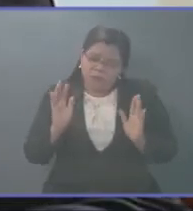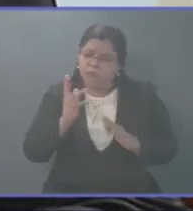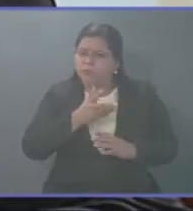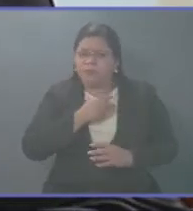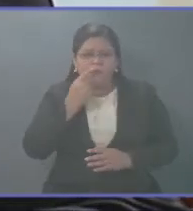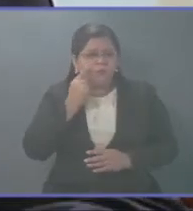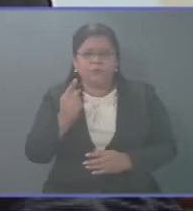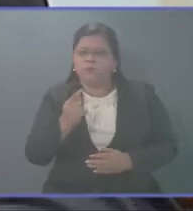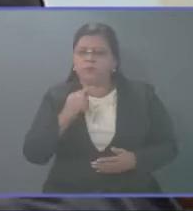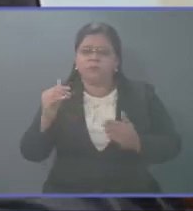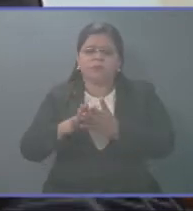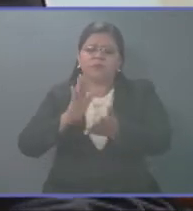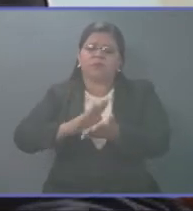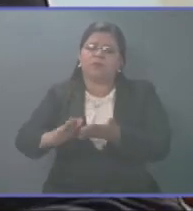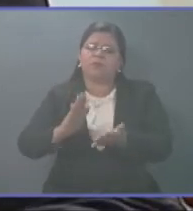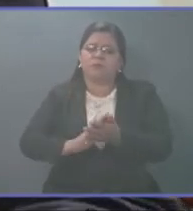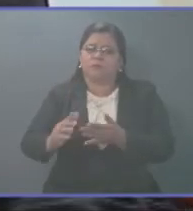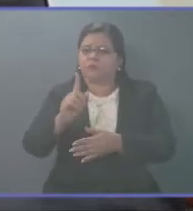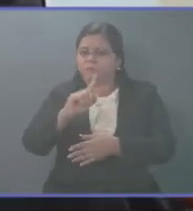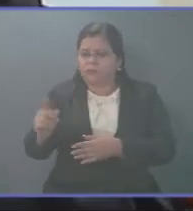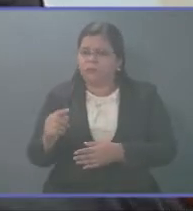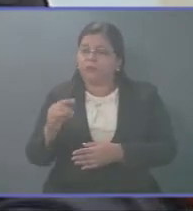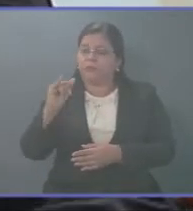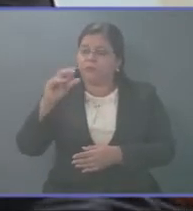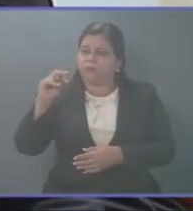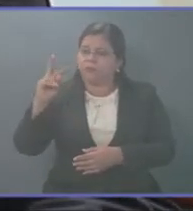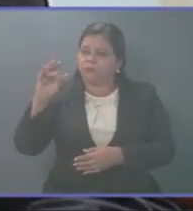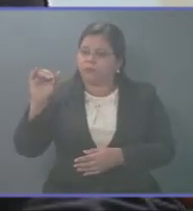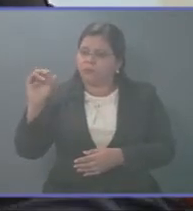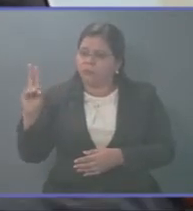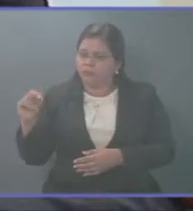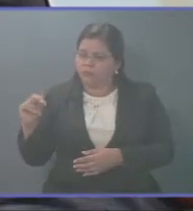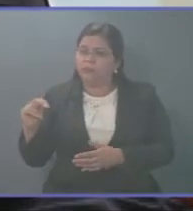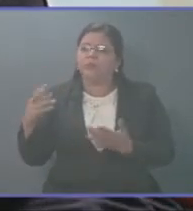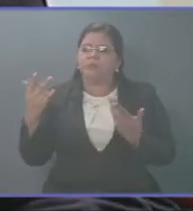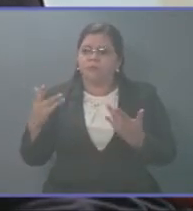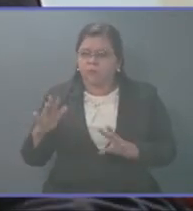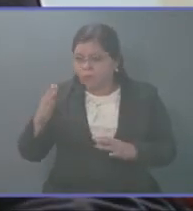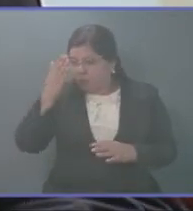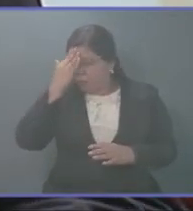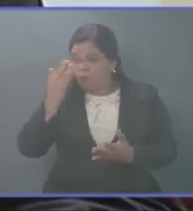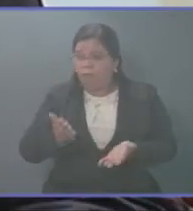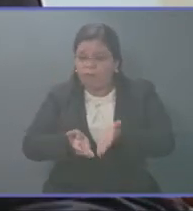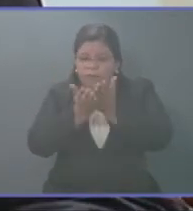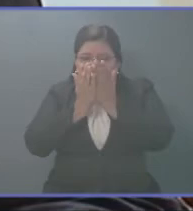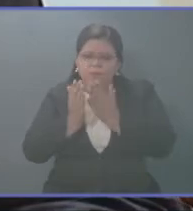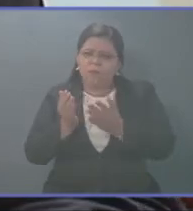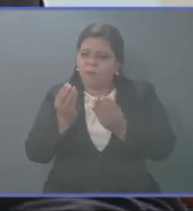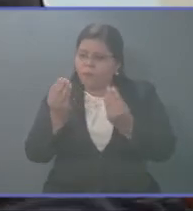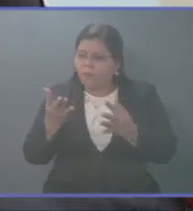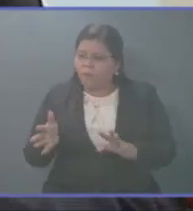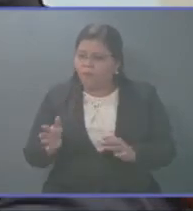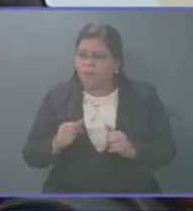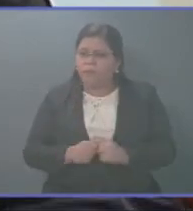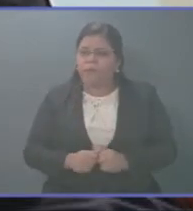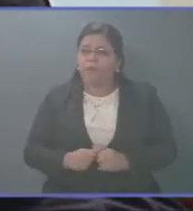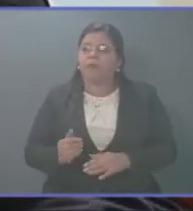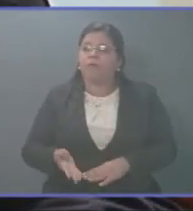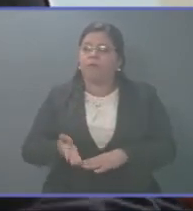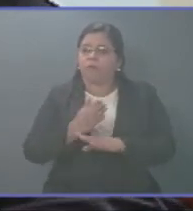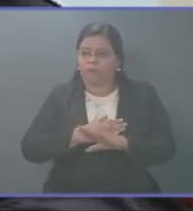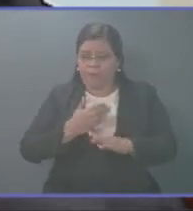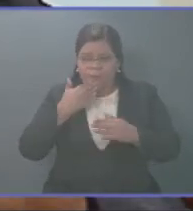como un gasto, es una inversión. Ya usted nos explicaba que gran parte del agua se pierde. Ya usted nos